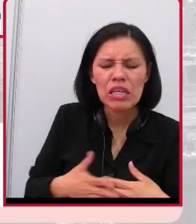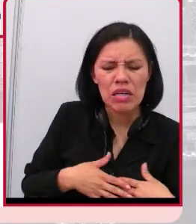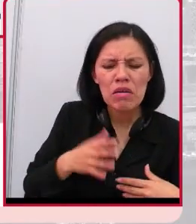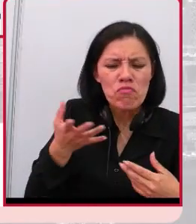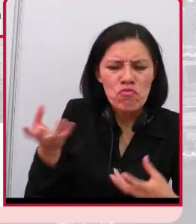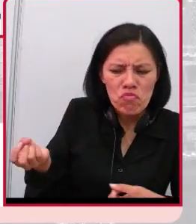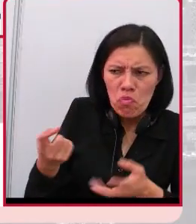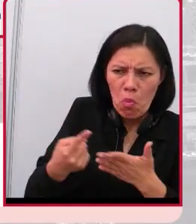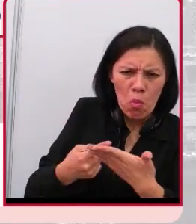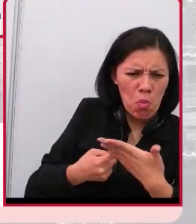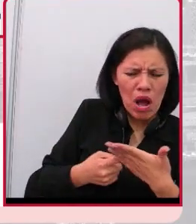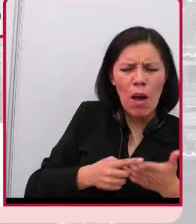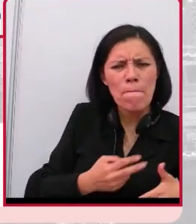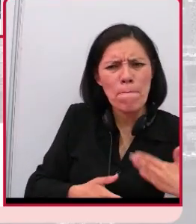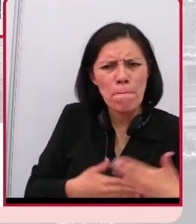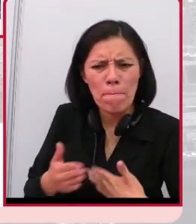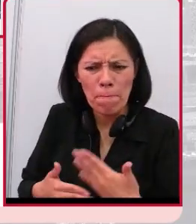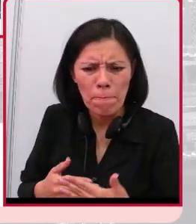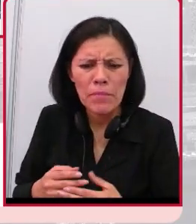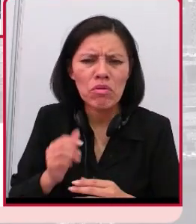diario.